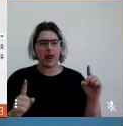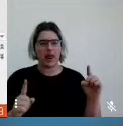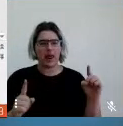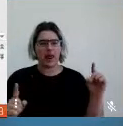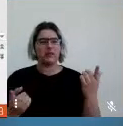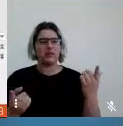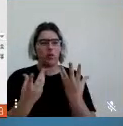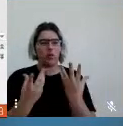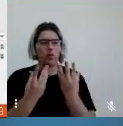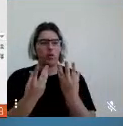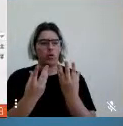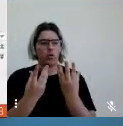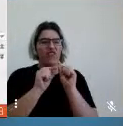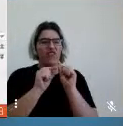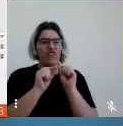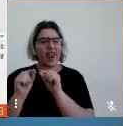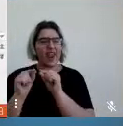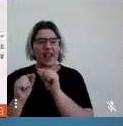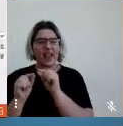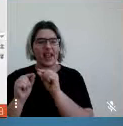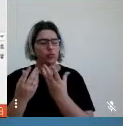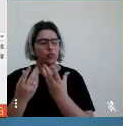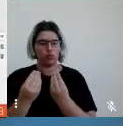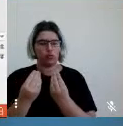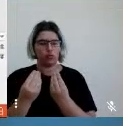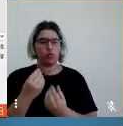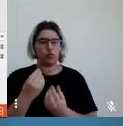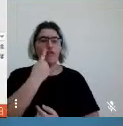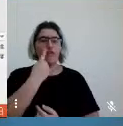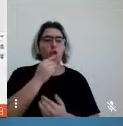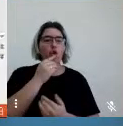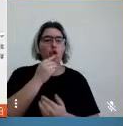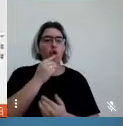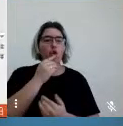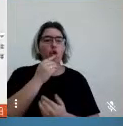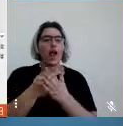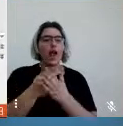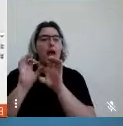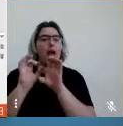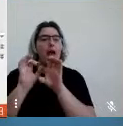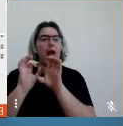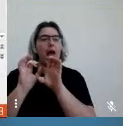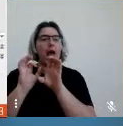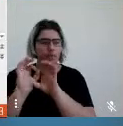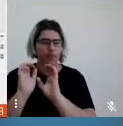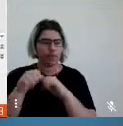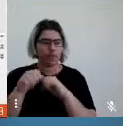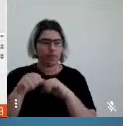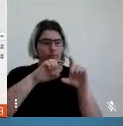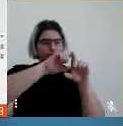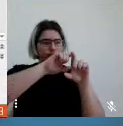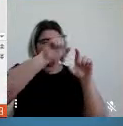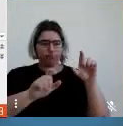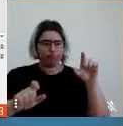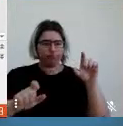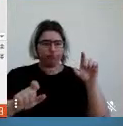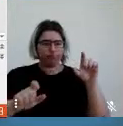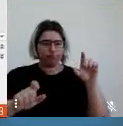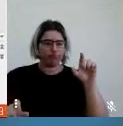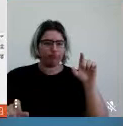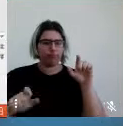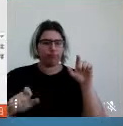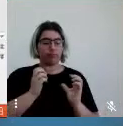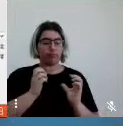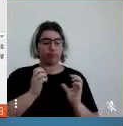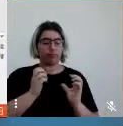bacterias y todo empieza en la boca y finaliza en el ano. En el proceso de la boca, en el momento que nos llevamos un alimento a la